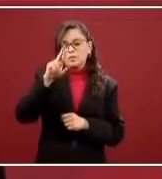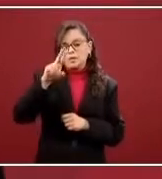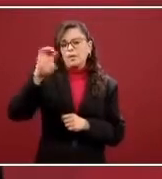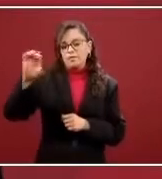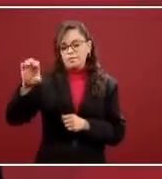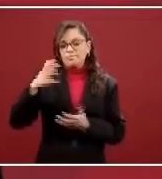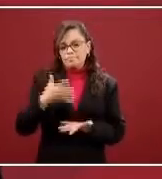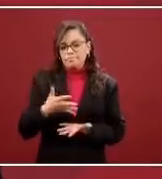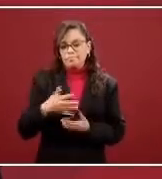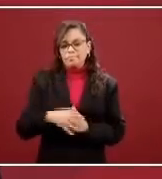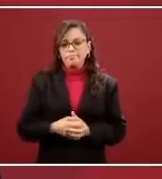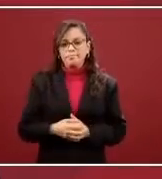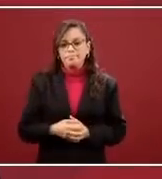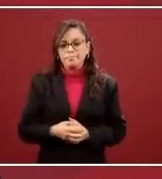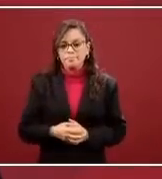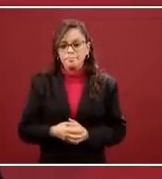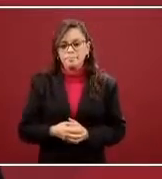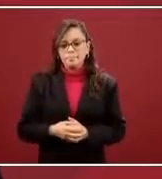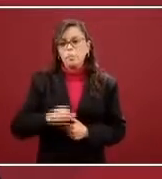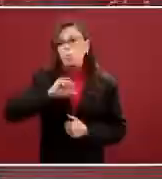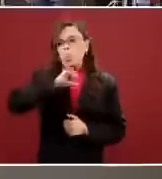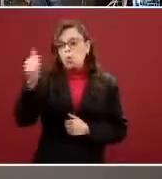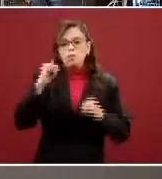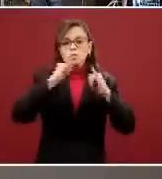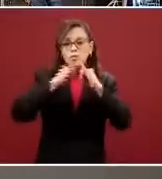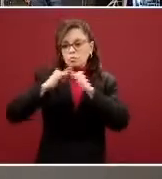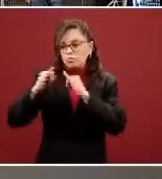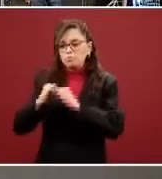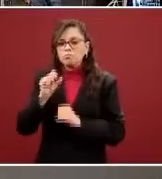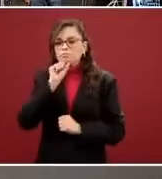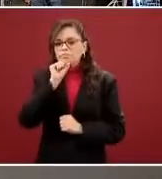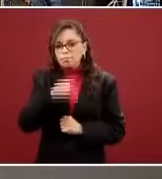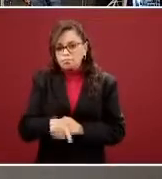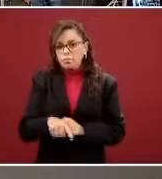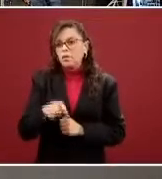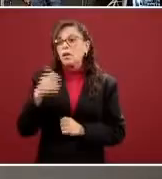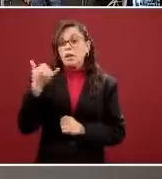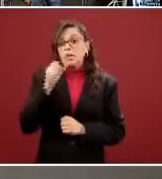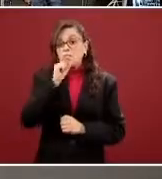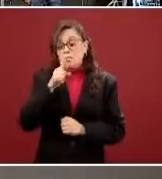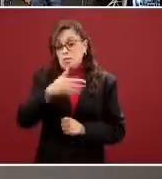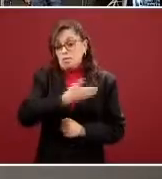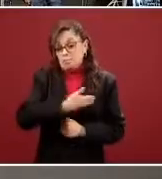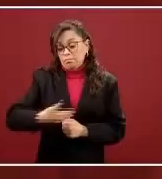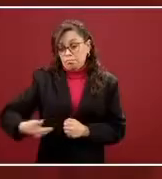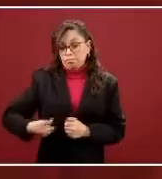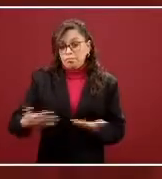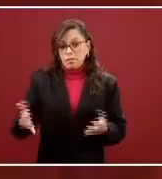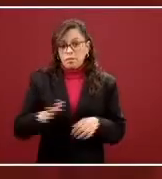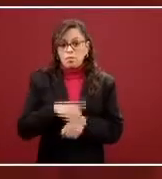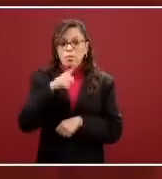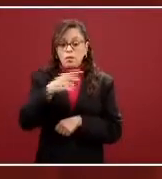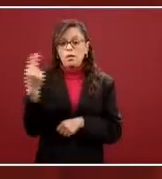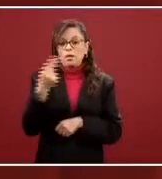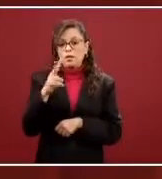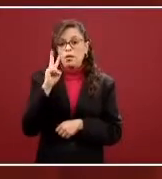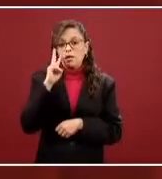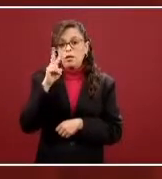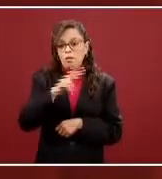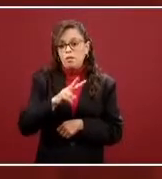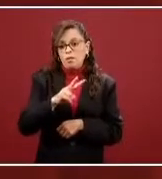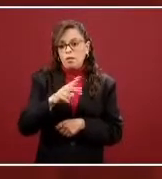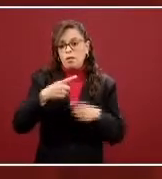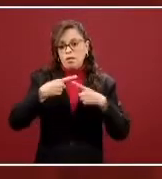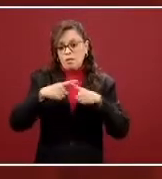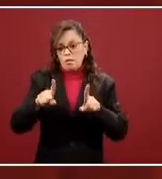entra en su momento otras dependencias, la misma presidencia, porque son temas que se tienen que ver en un nivel diplomático y en un nivel que